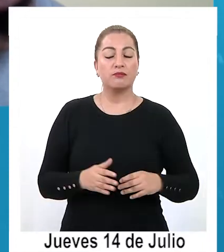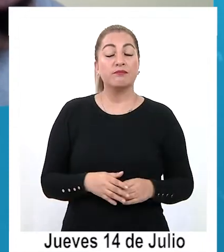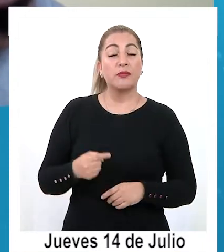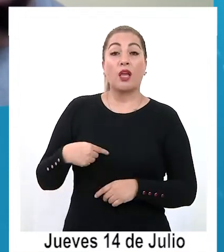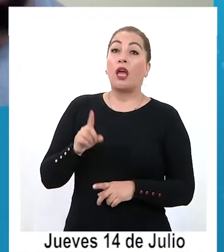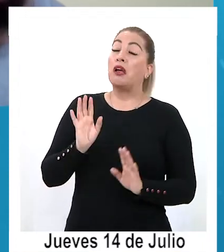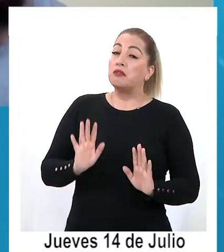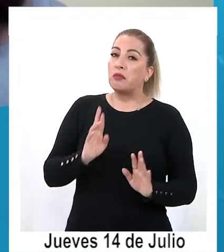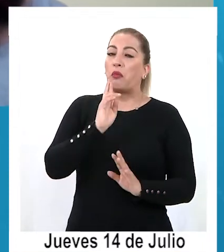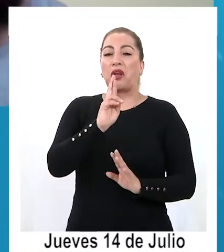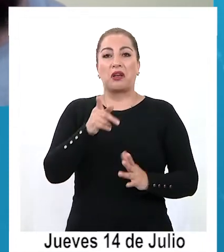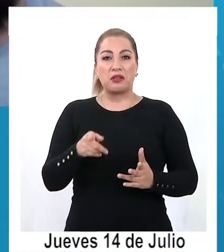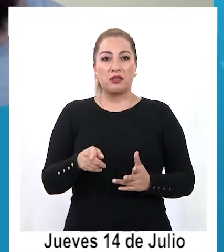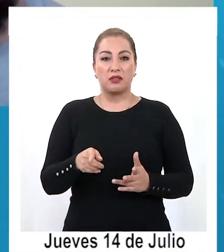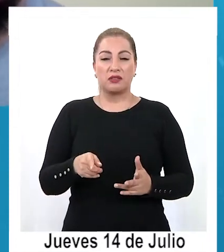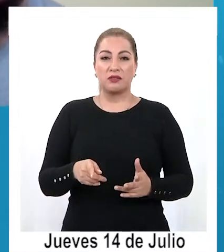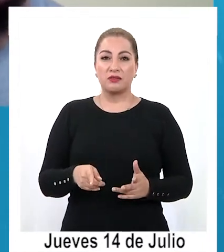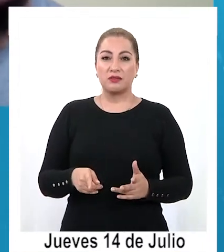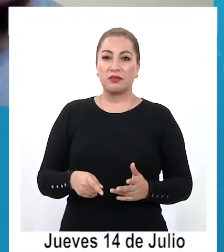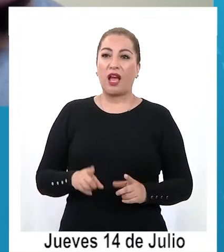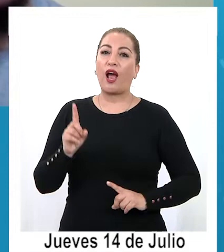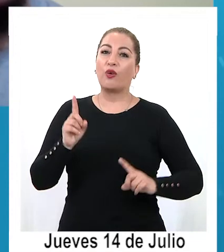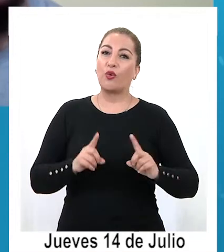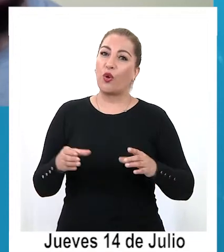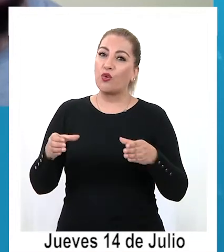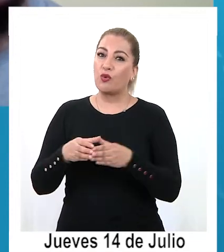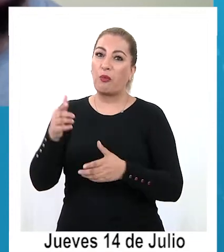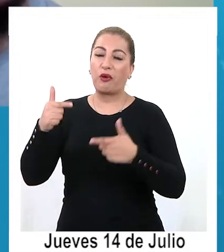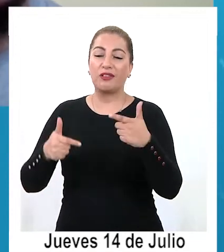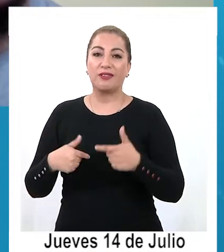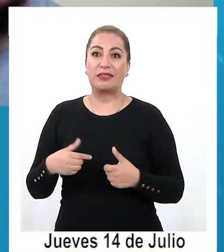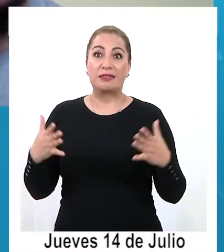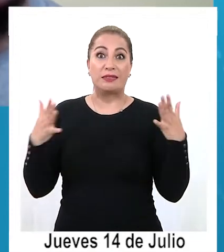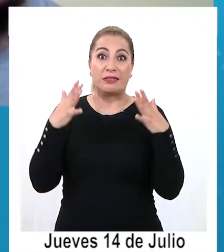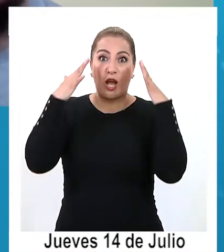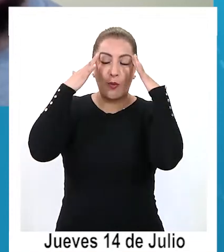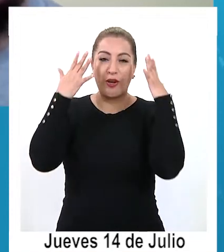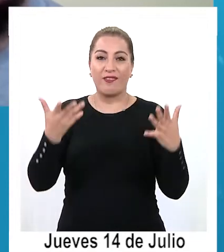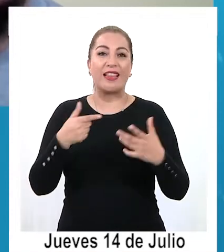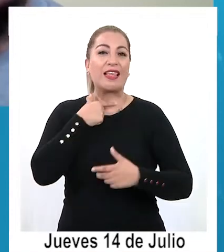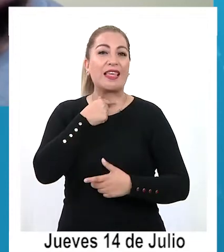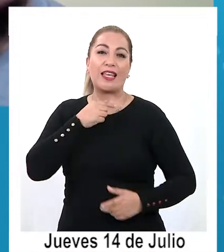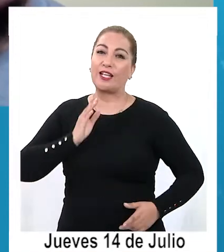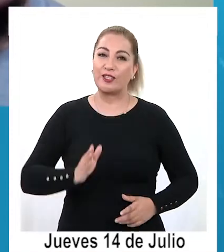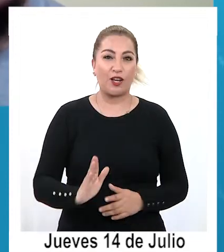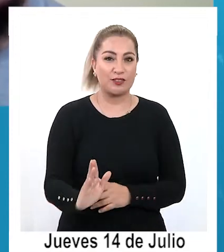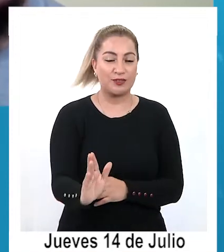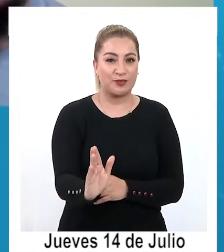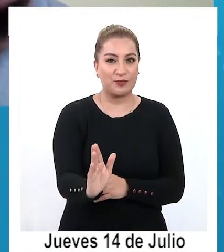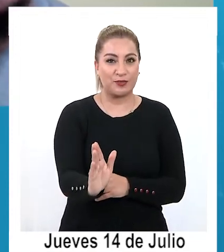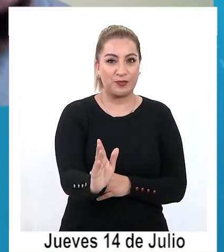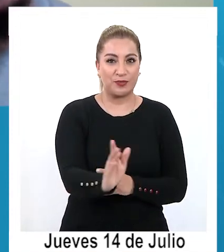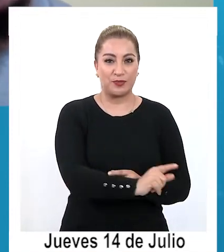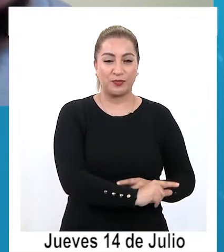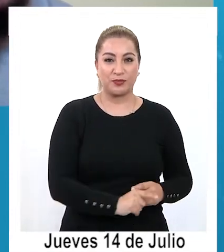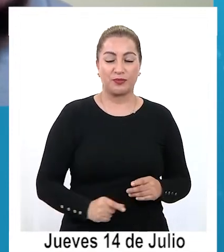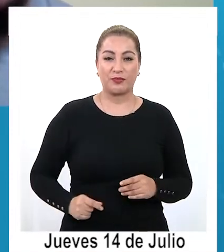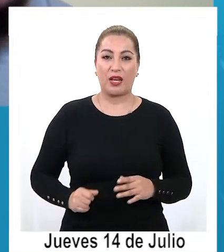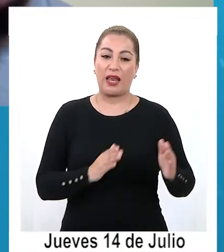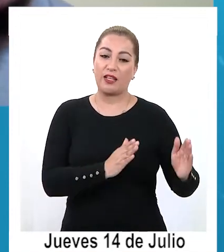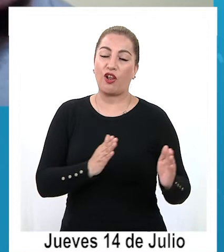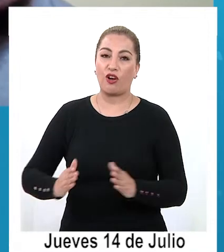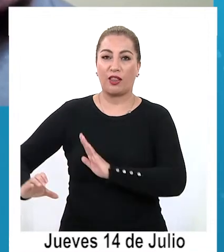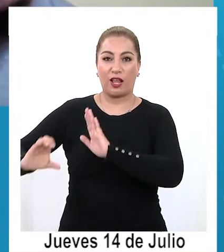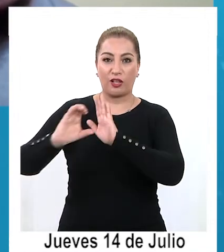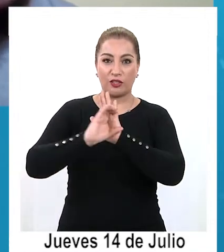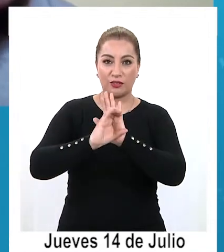veo como una lectura desesperada claramente de un sector político que busca mantener alguna vigencia de el orden